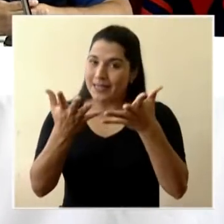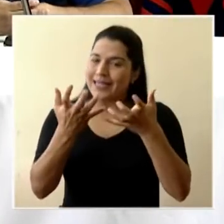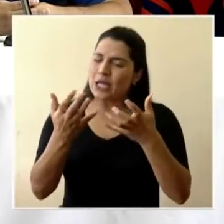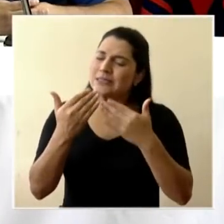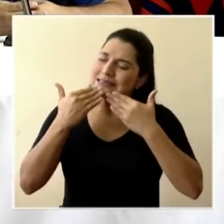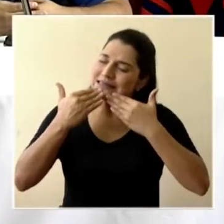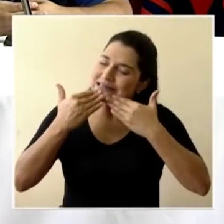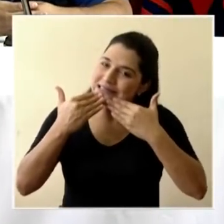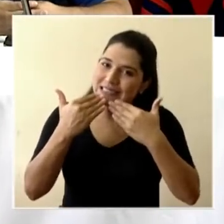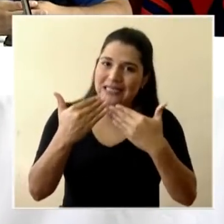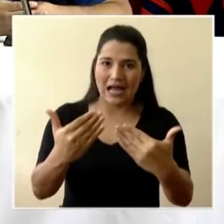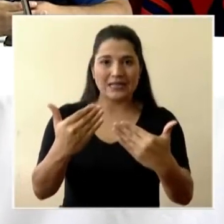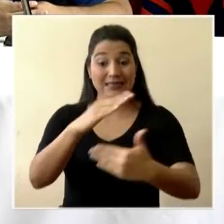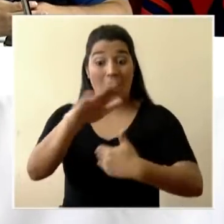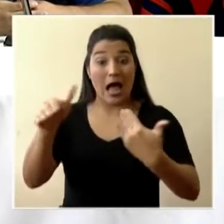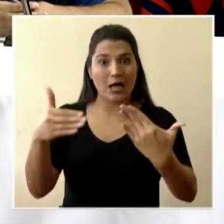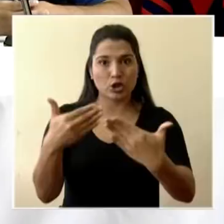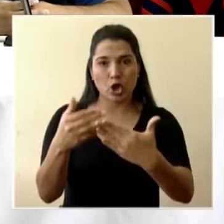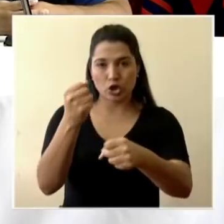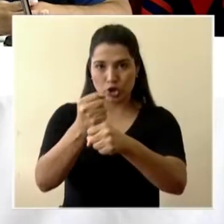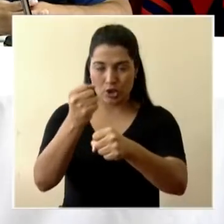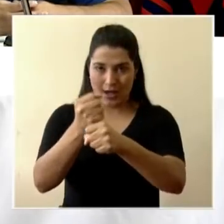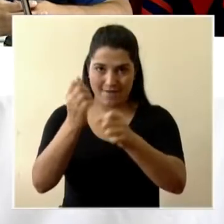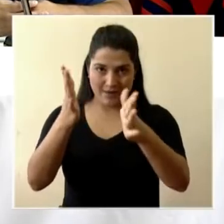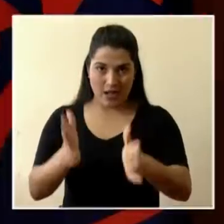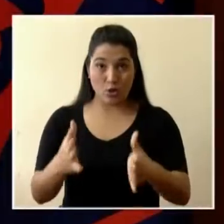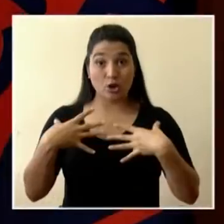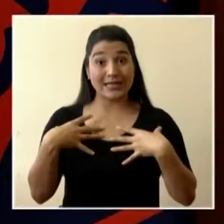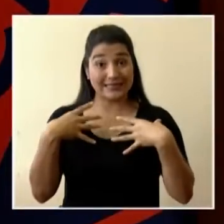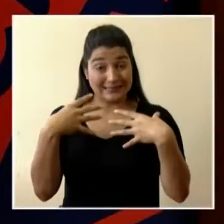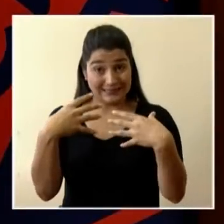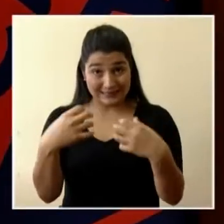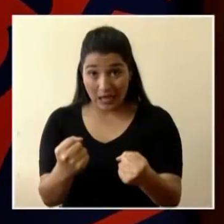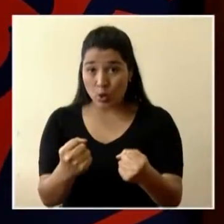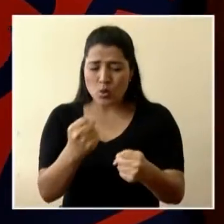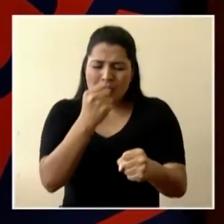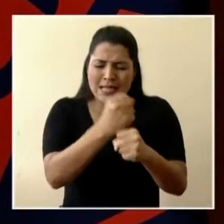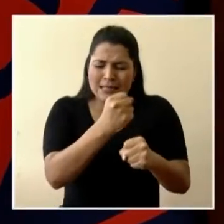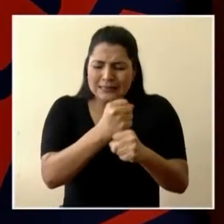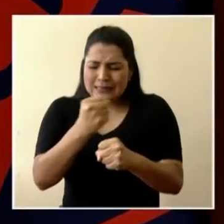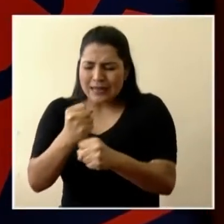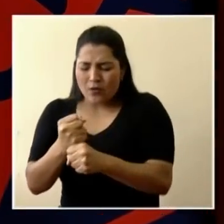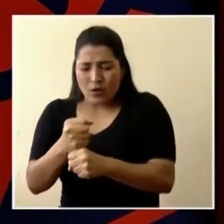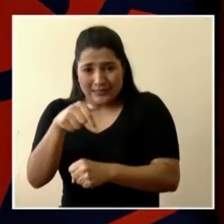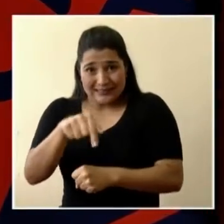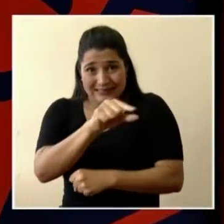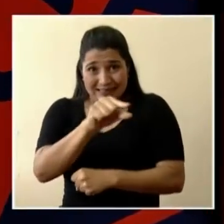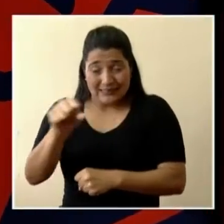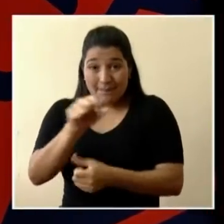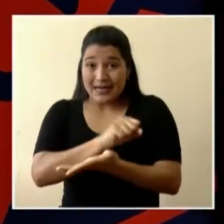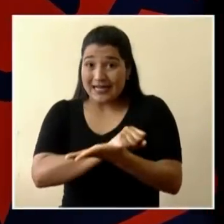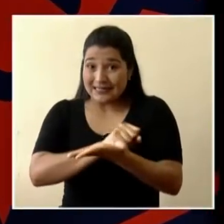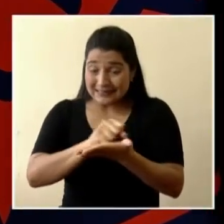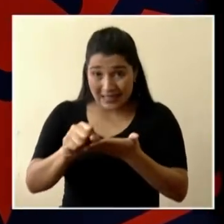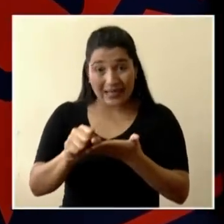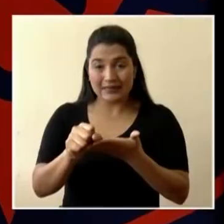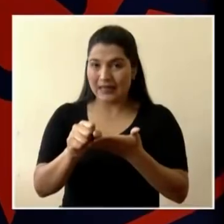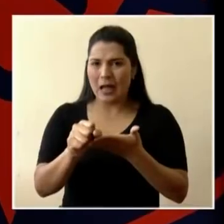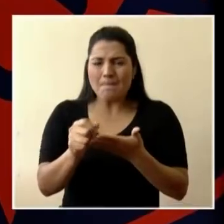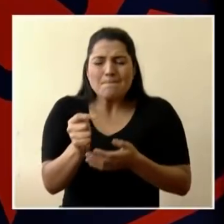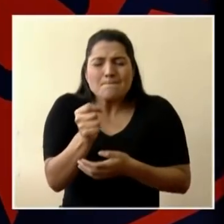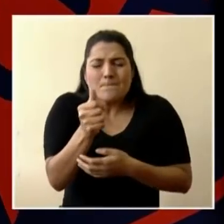agradecerle profundamente a todo el personal de salud que estuvo trabajando durante toda esta Semana Santa. El ausentismo en los centros de salud